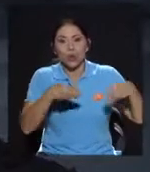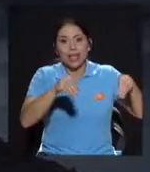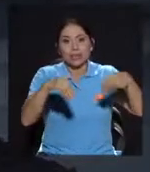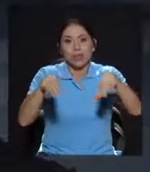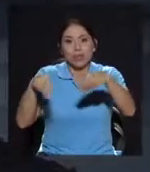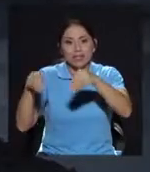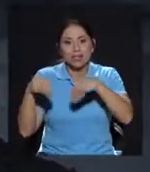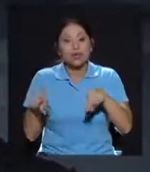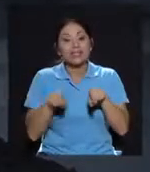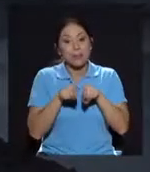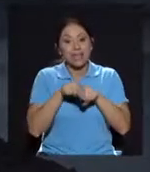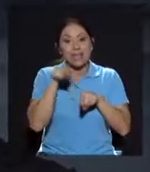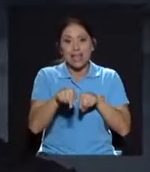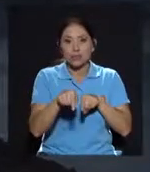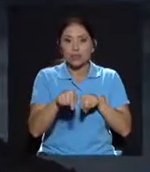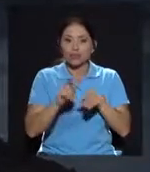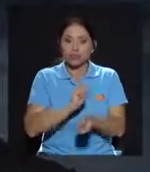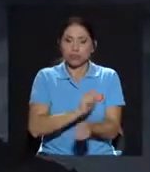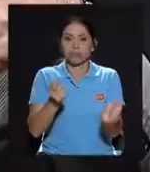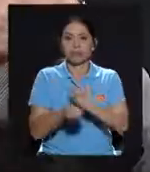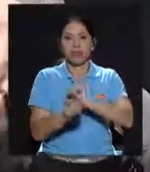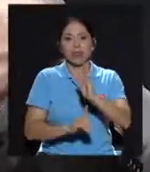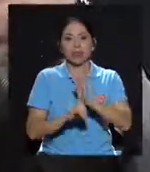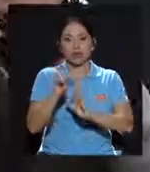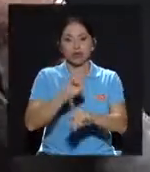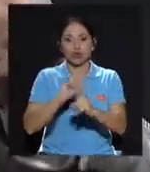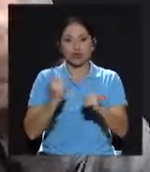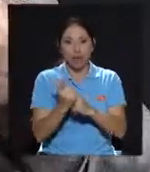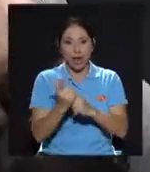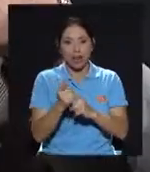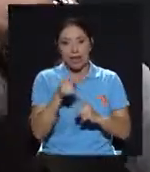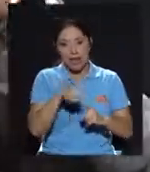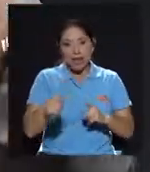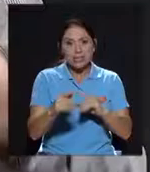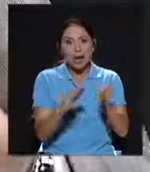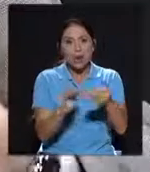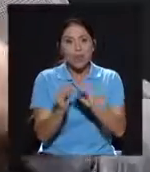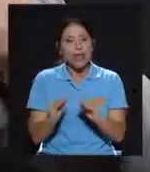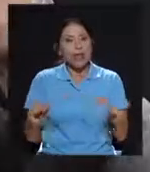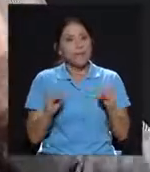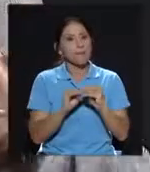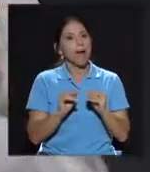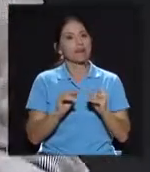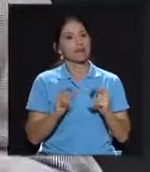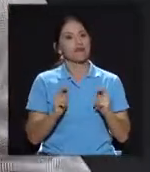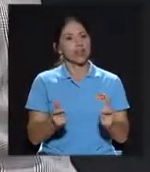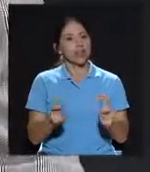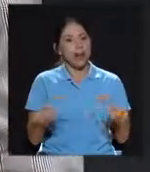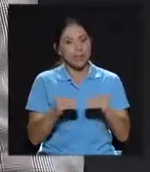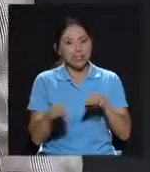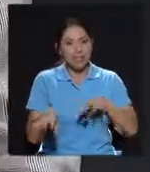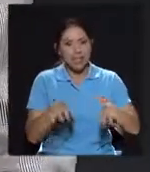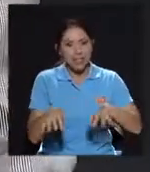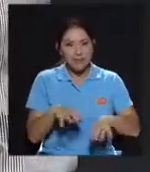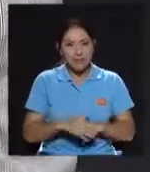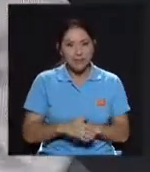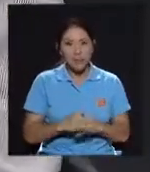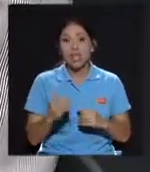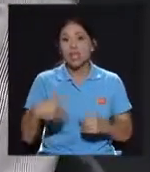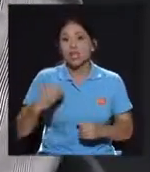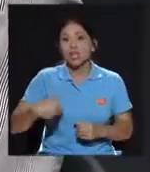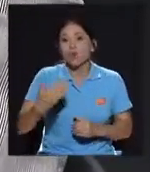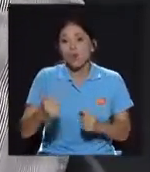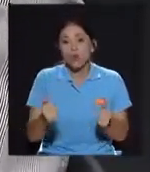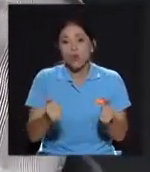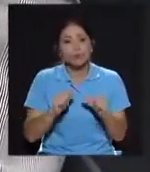se convierta en desarrollo social se convierta en una comunidad más y más rica más activa verdad y luego pues siguiendo con